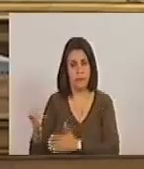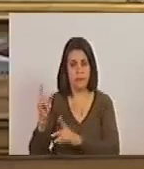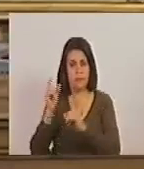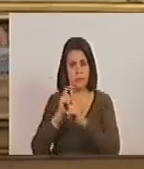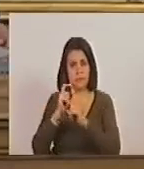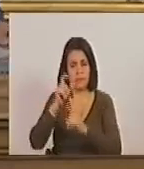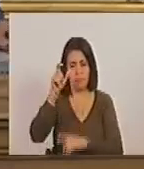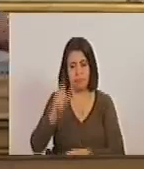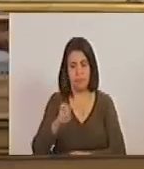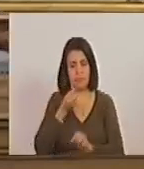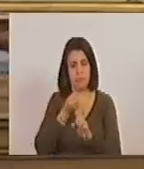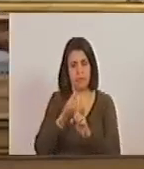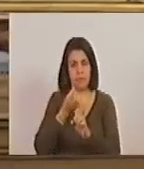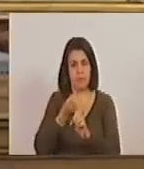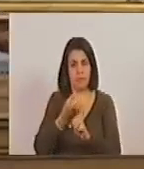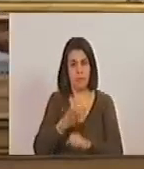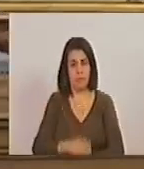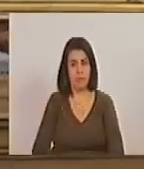derecho de palabra